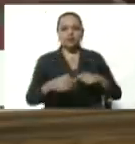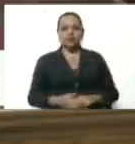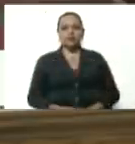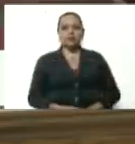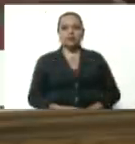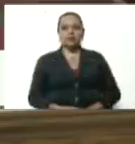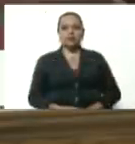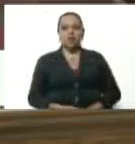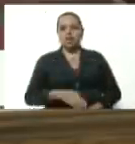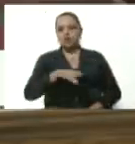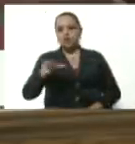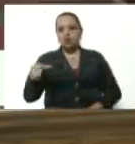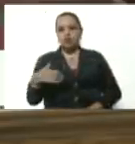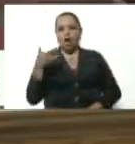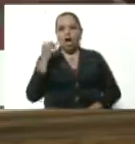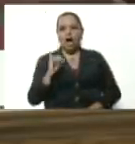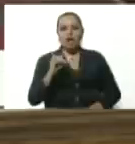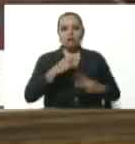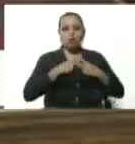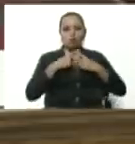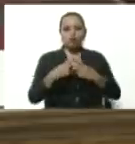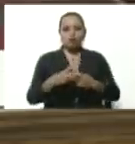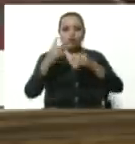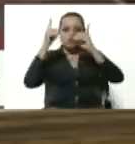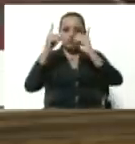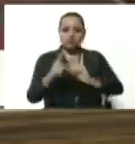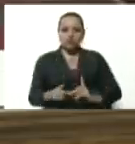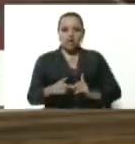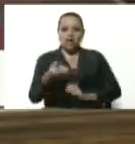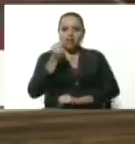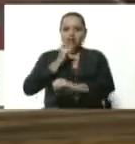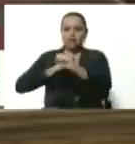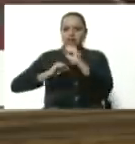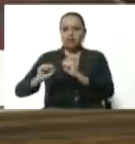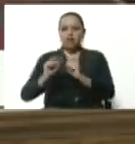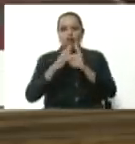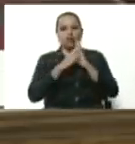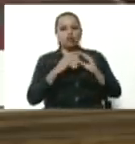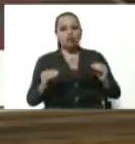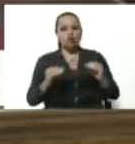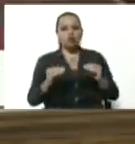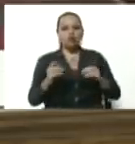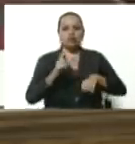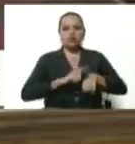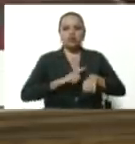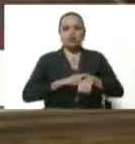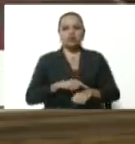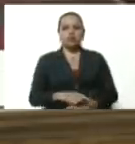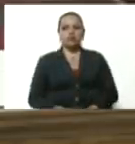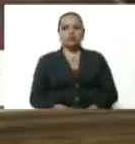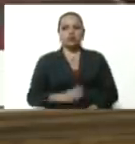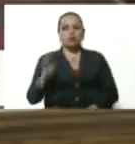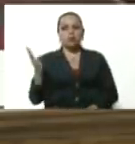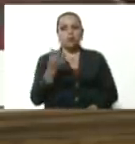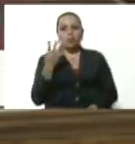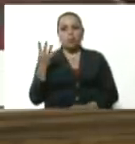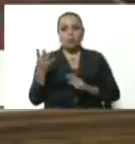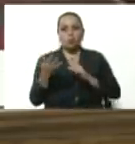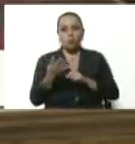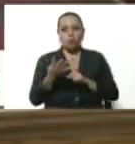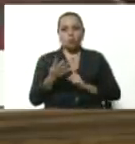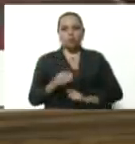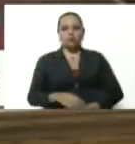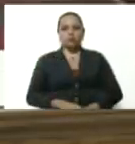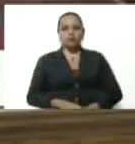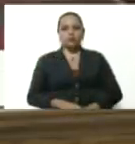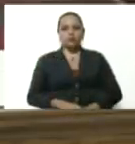estando resueltos y dispuestos a defenderla en toda circunstancia. Cuarto, condenar